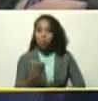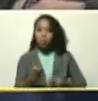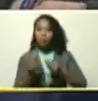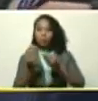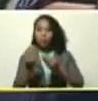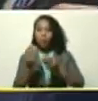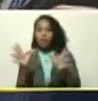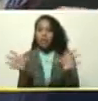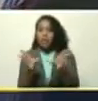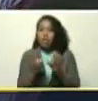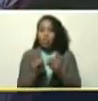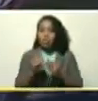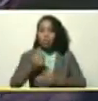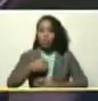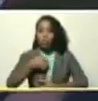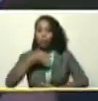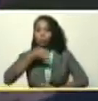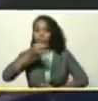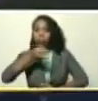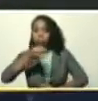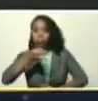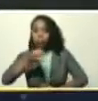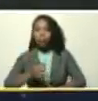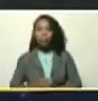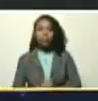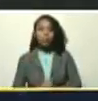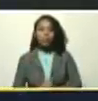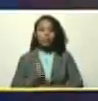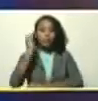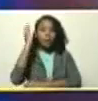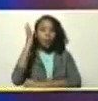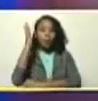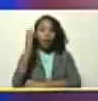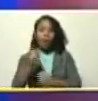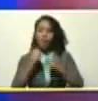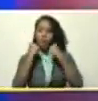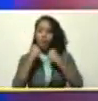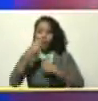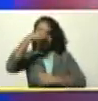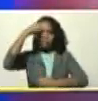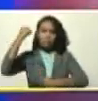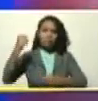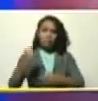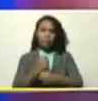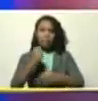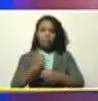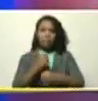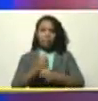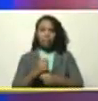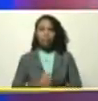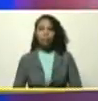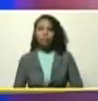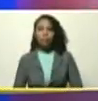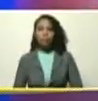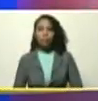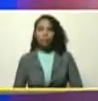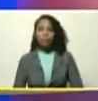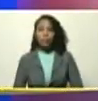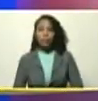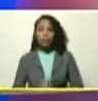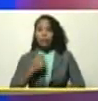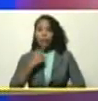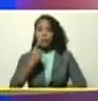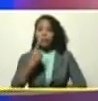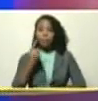parte de la jornada intensa de trabajo que expresa un